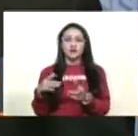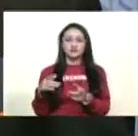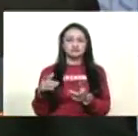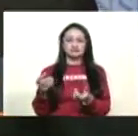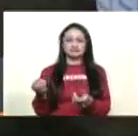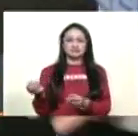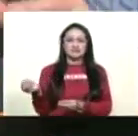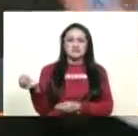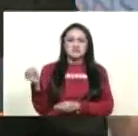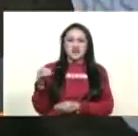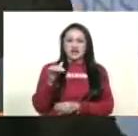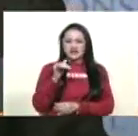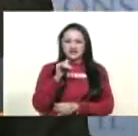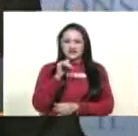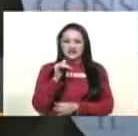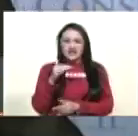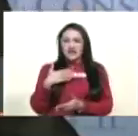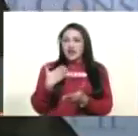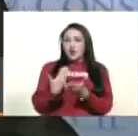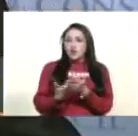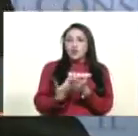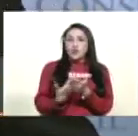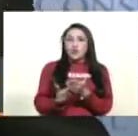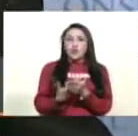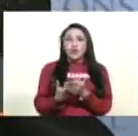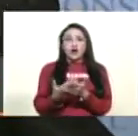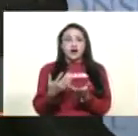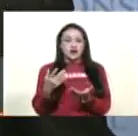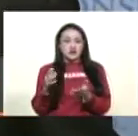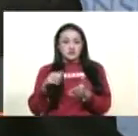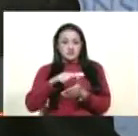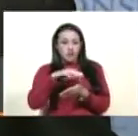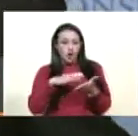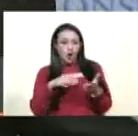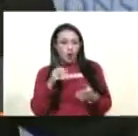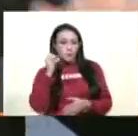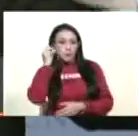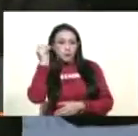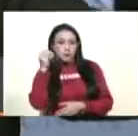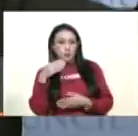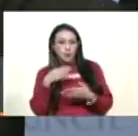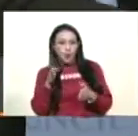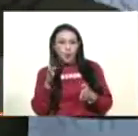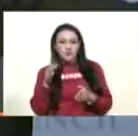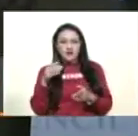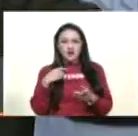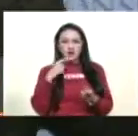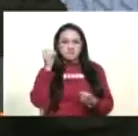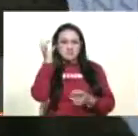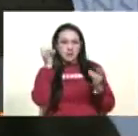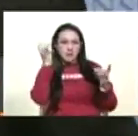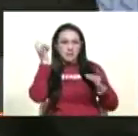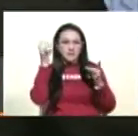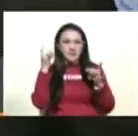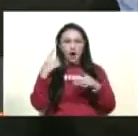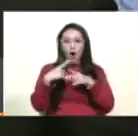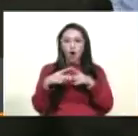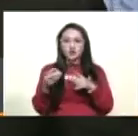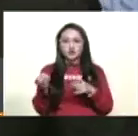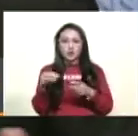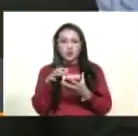más para justificar, para armar un expediente en la opinión pública contra Venezuela, para ponernos a nivel de otros